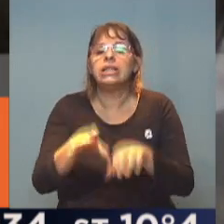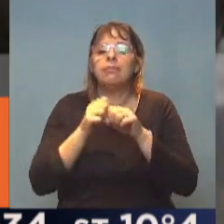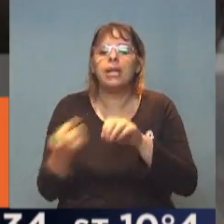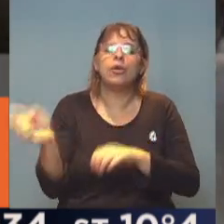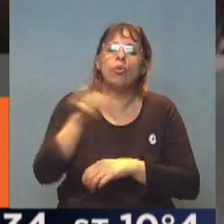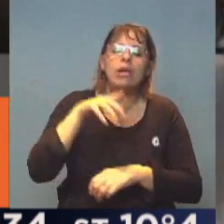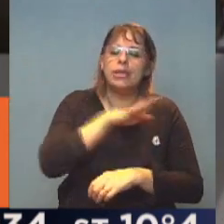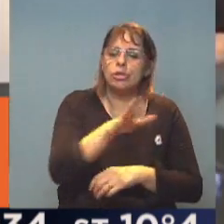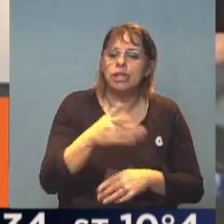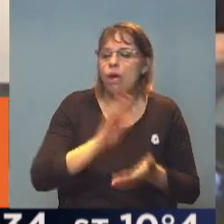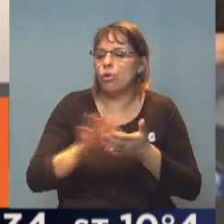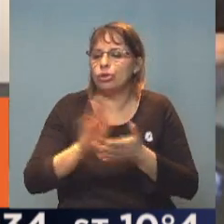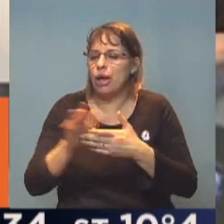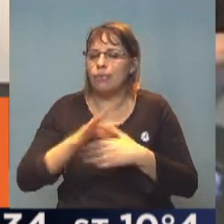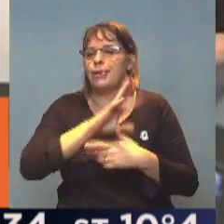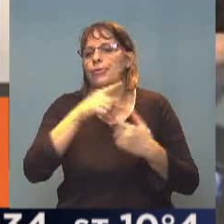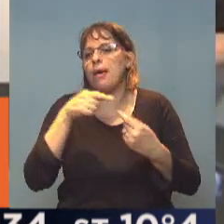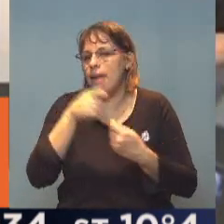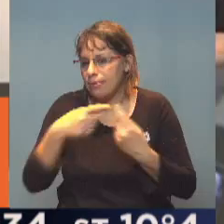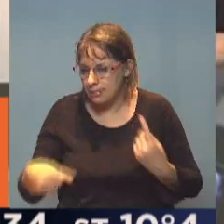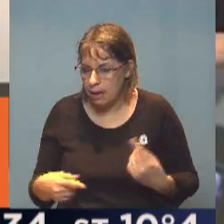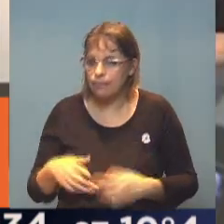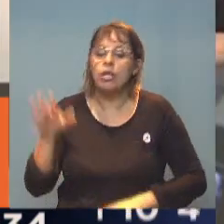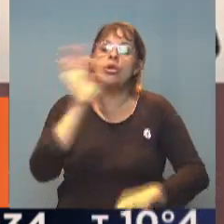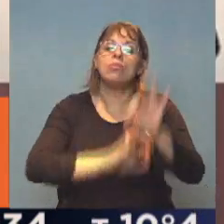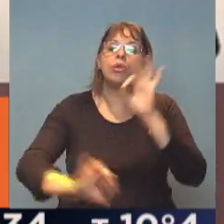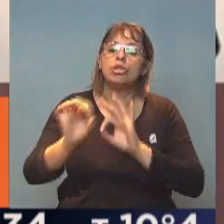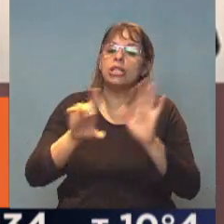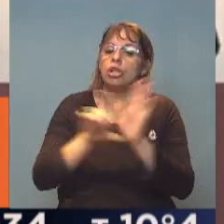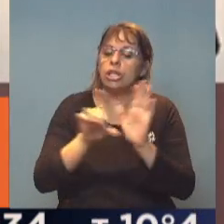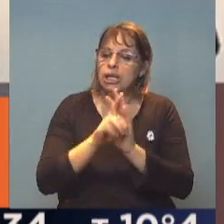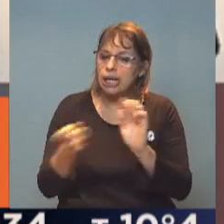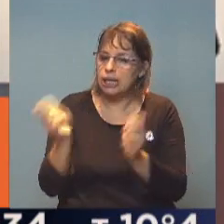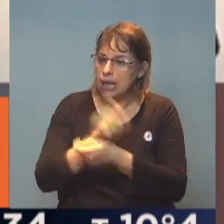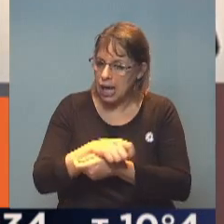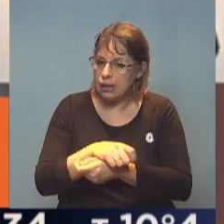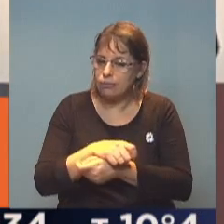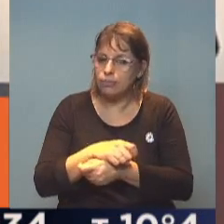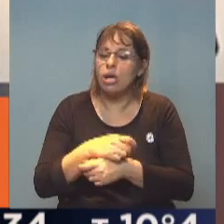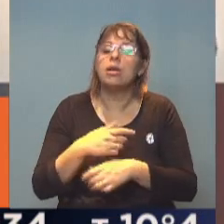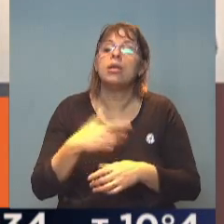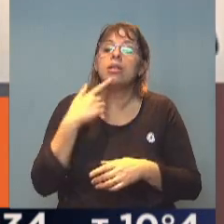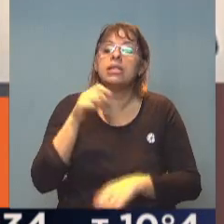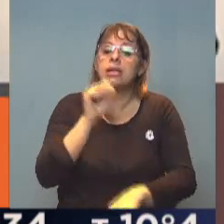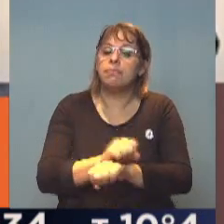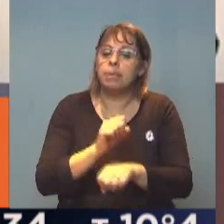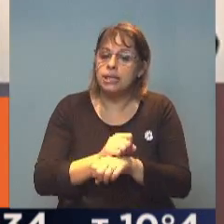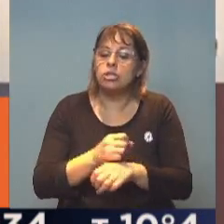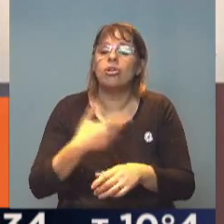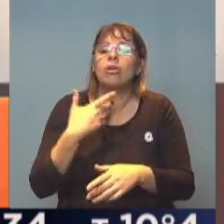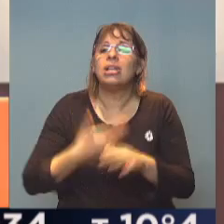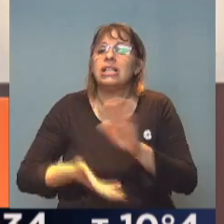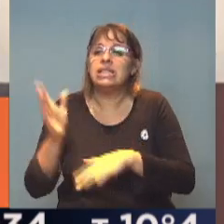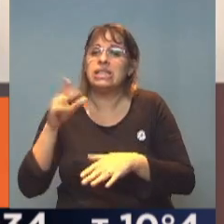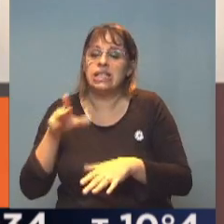y continúa cometiendo delitos el proyecto de reforma de la ley de ejecución de la pena privativa de la libertad para limitar las excarcelaciones